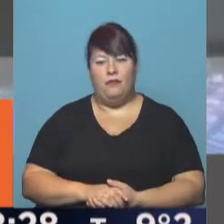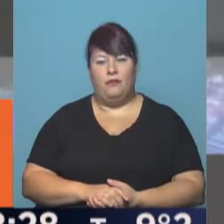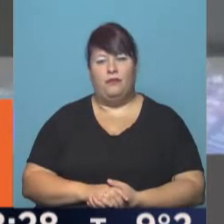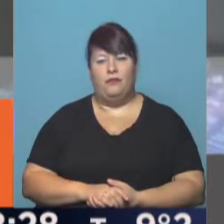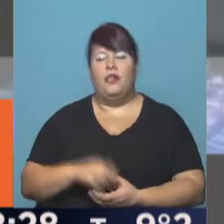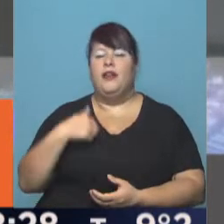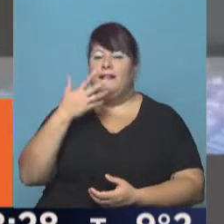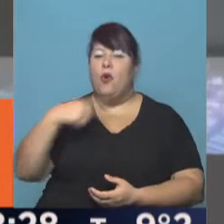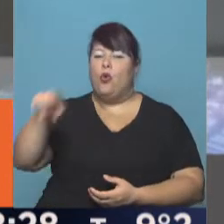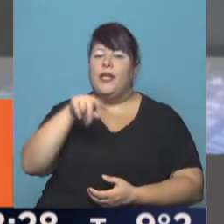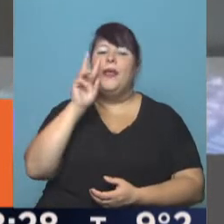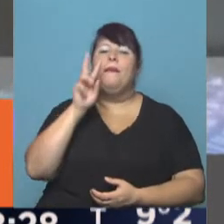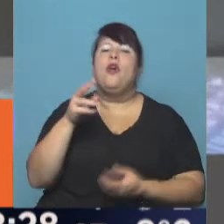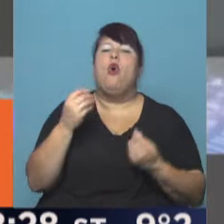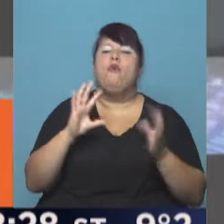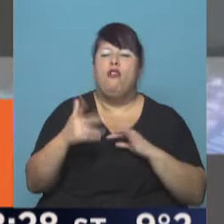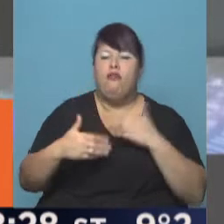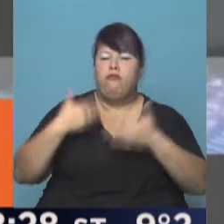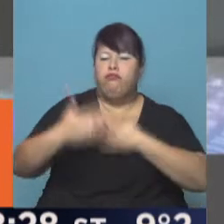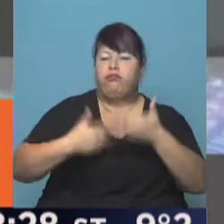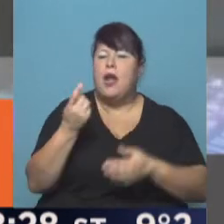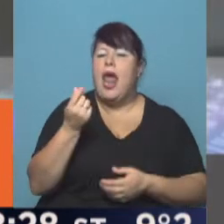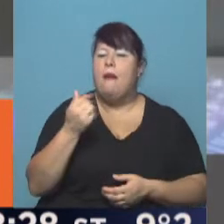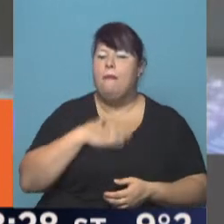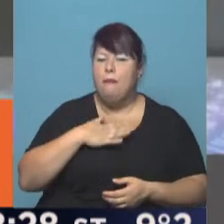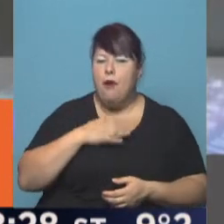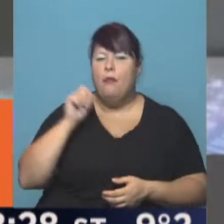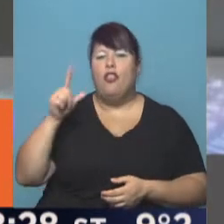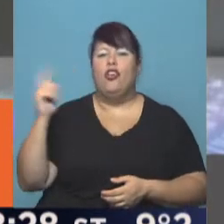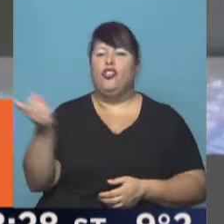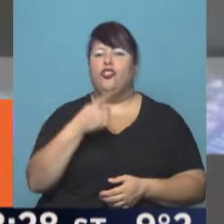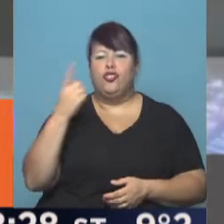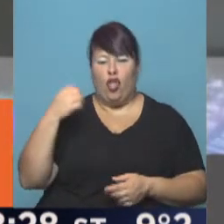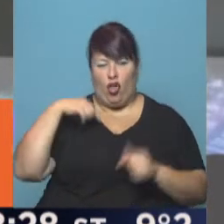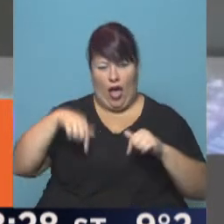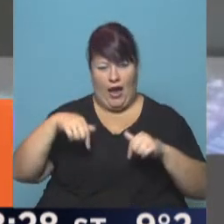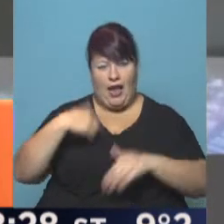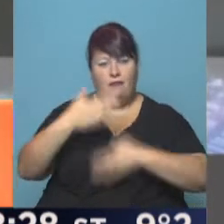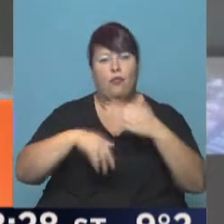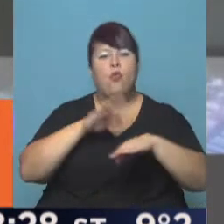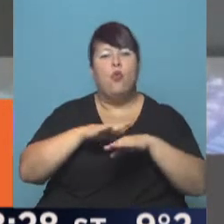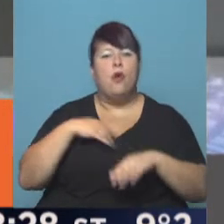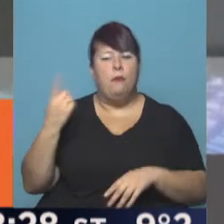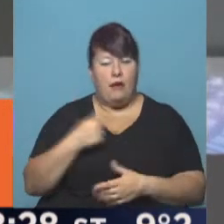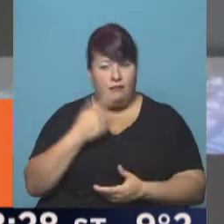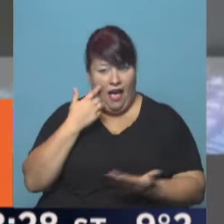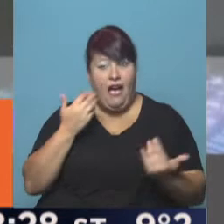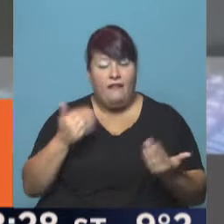Yo quiero que ustedes se fijen cómo creció el patrimonio de todos los que estamos en este proceso.